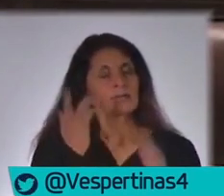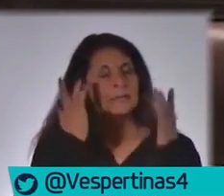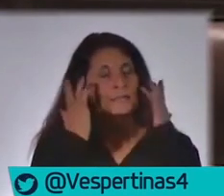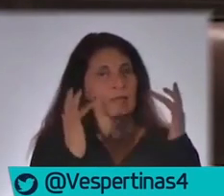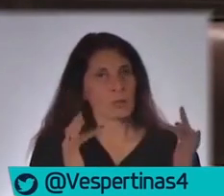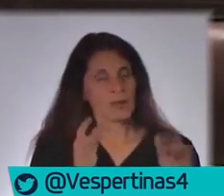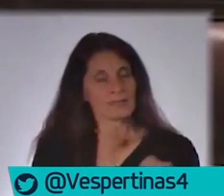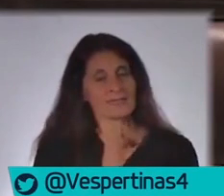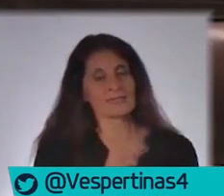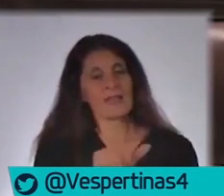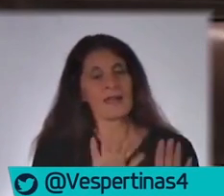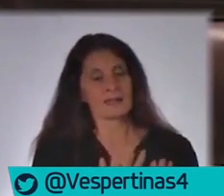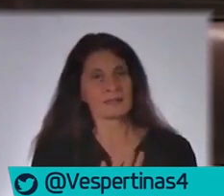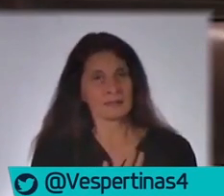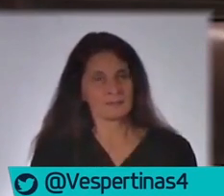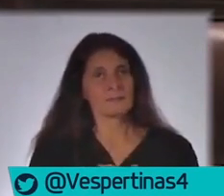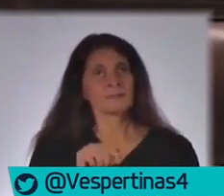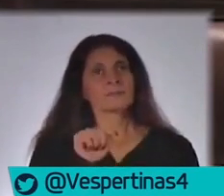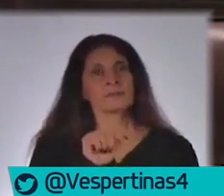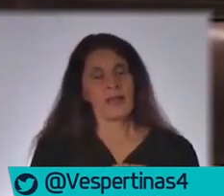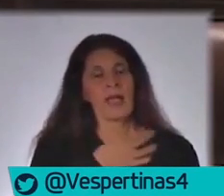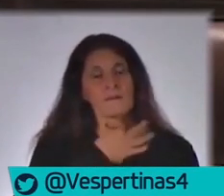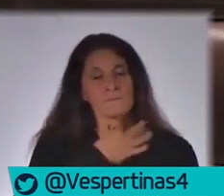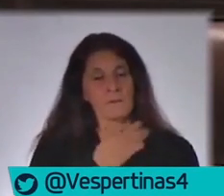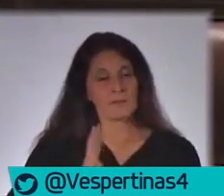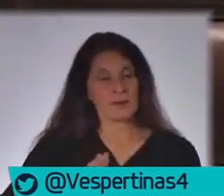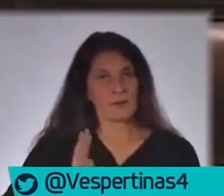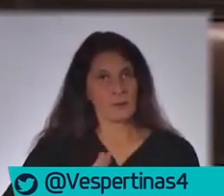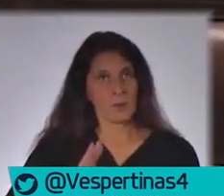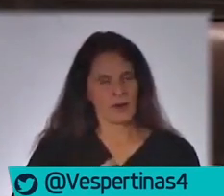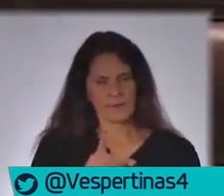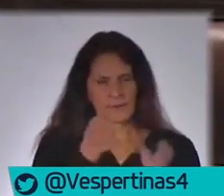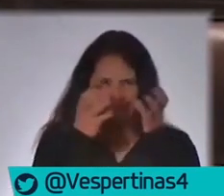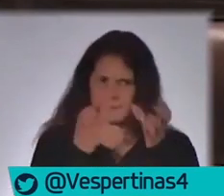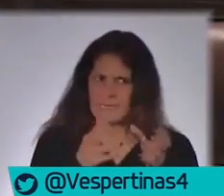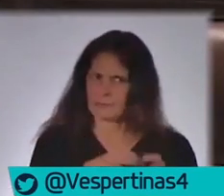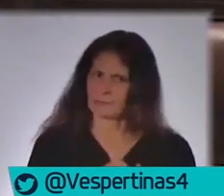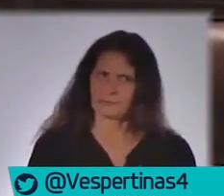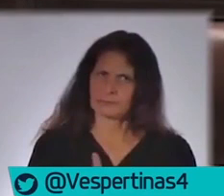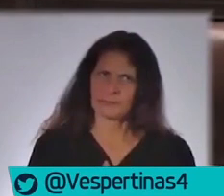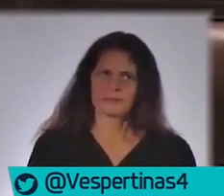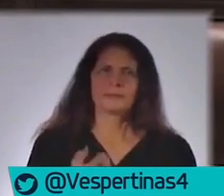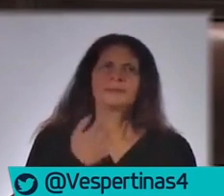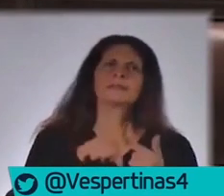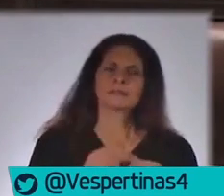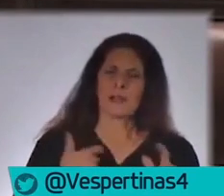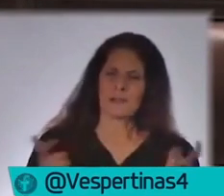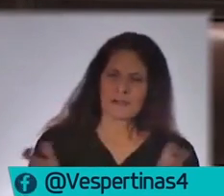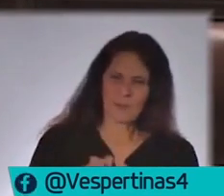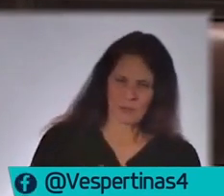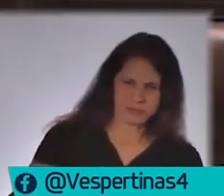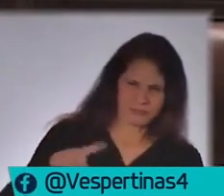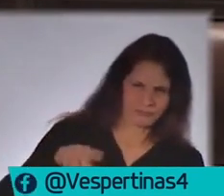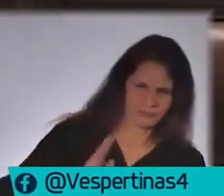educó en ese camino. La voz de las mujeres era peligrosa, así como nuestras